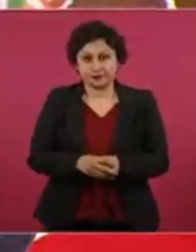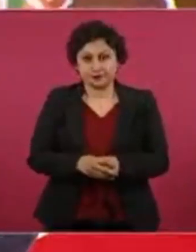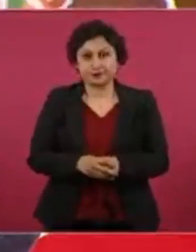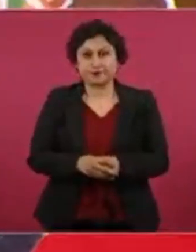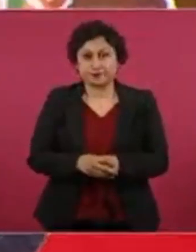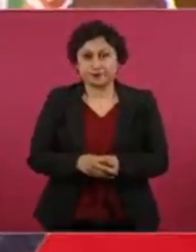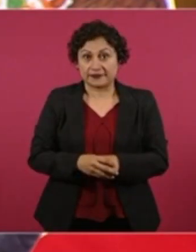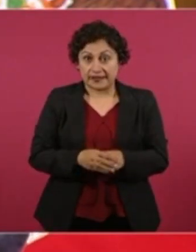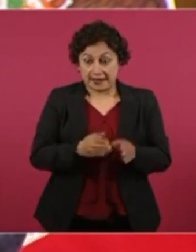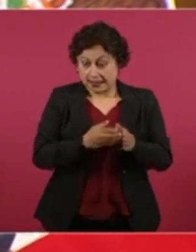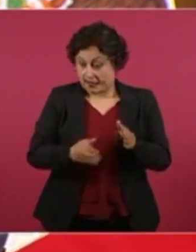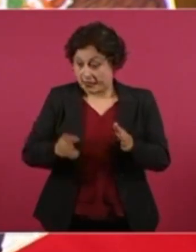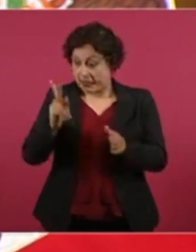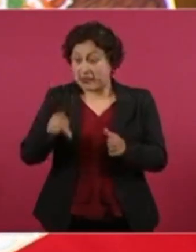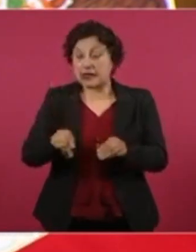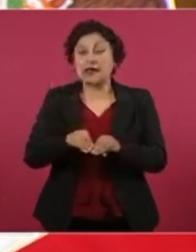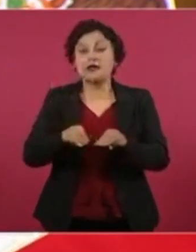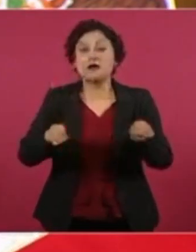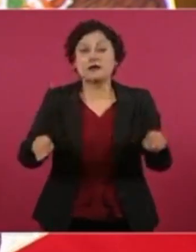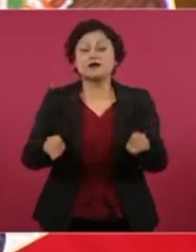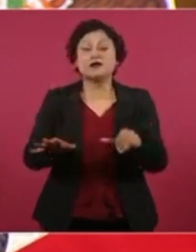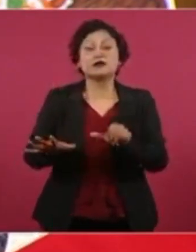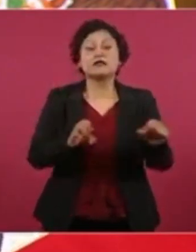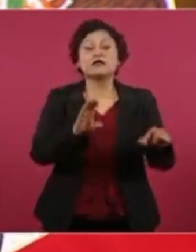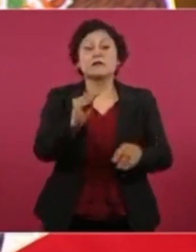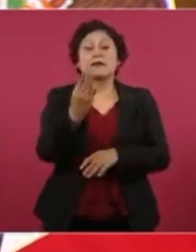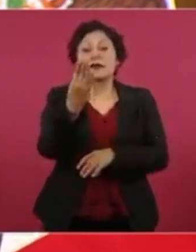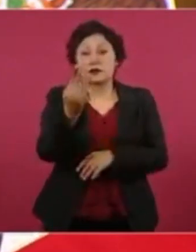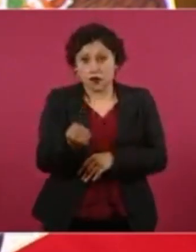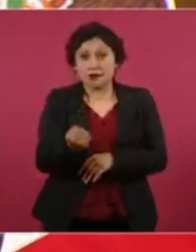690 de ellos de doble vía